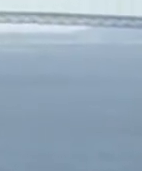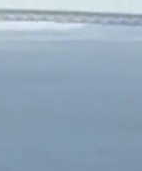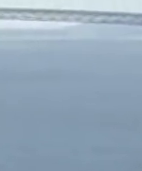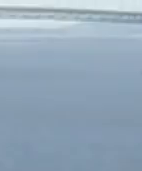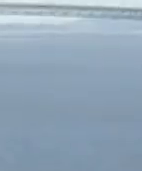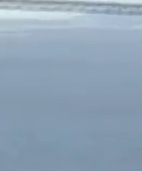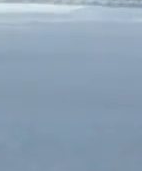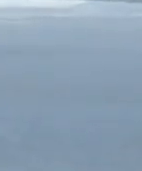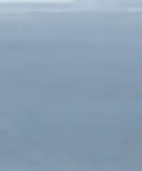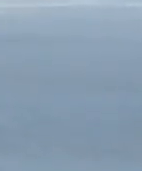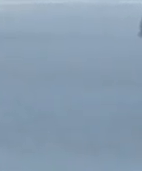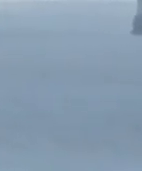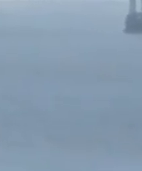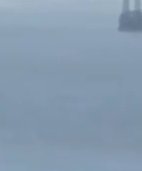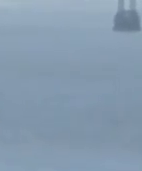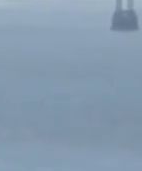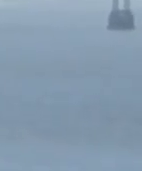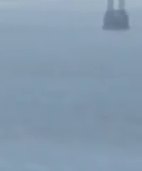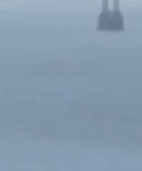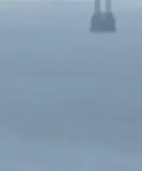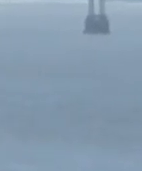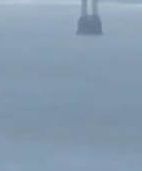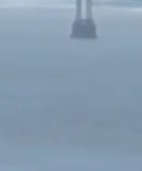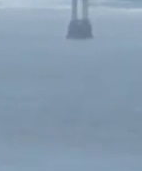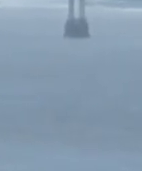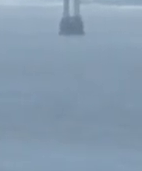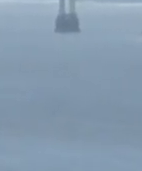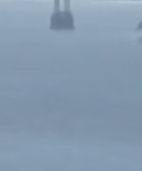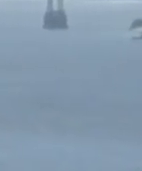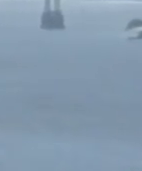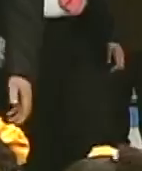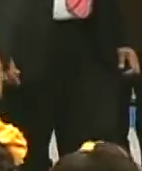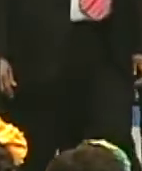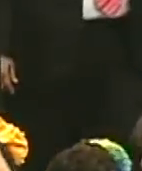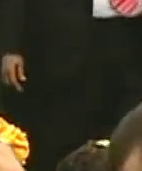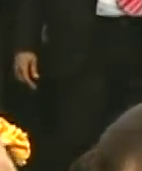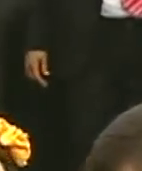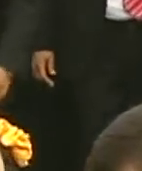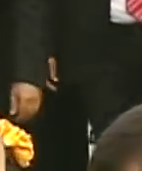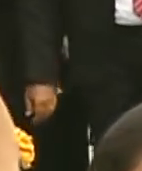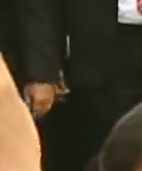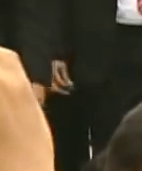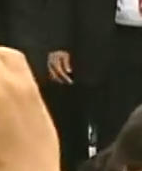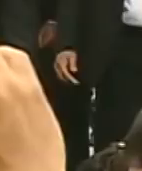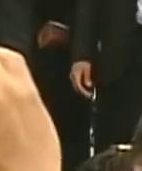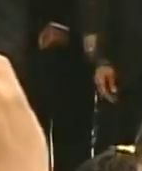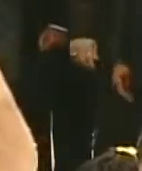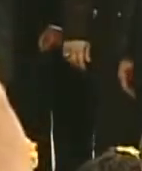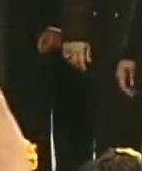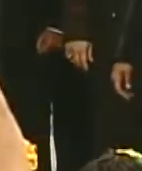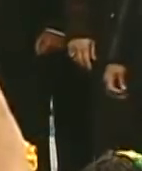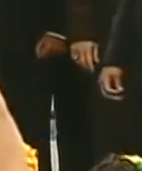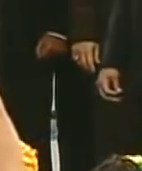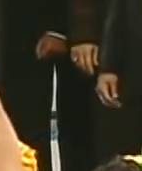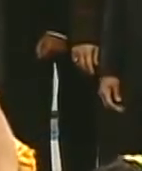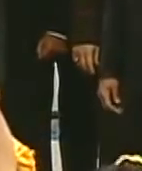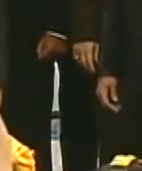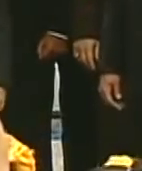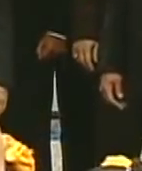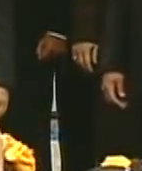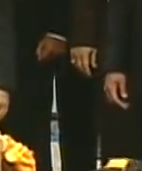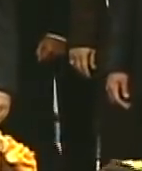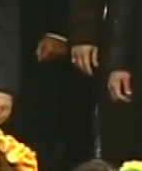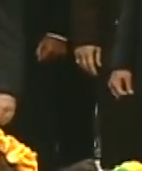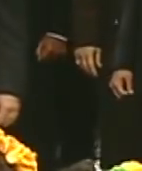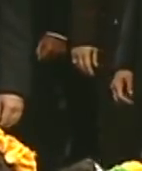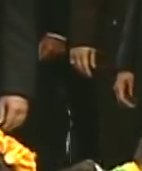ha destacado que está a la orden del mecanismo de Montevideo para buscar la paz de la nación. Igualmente,